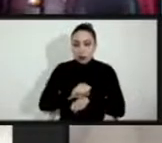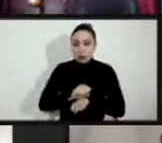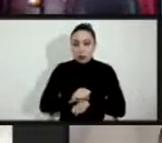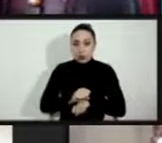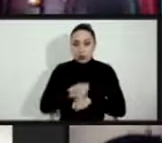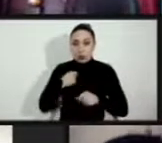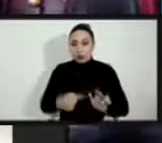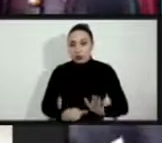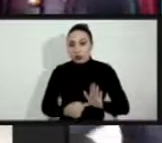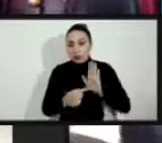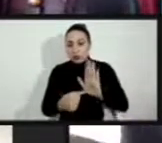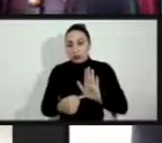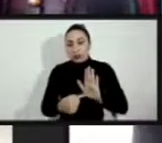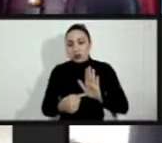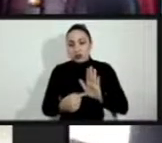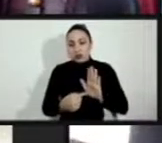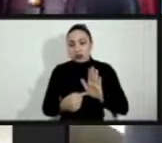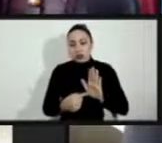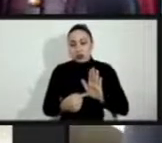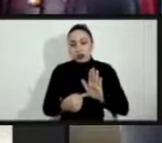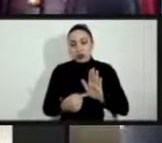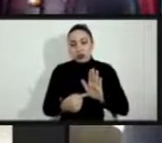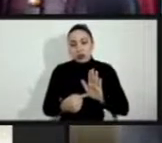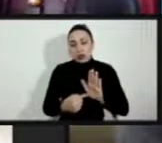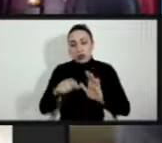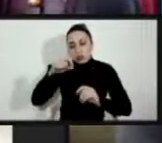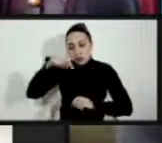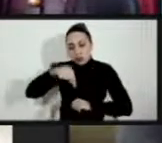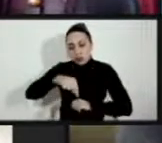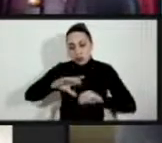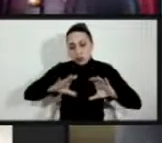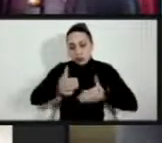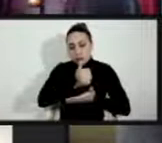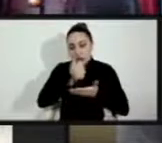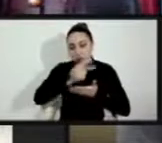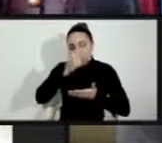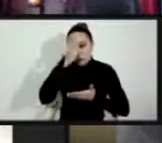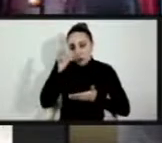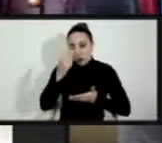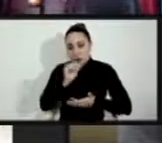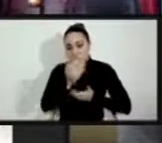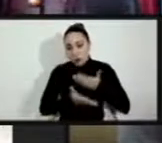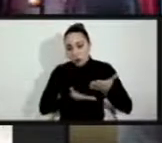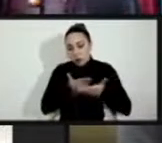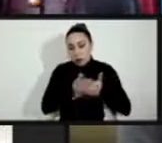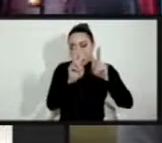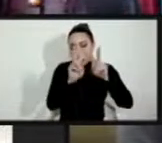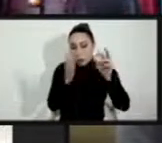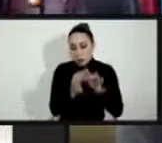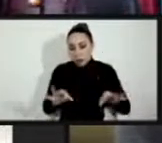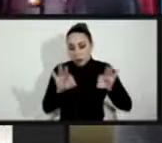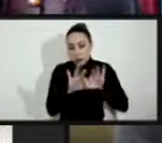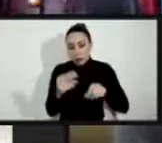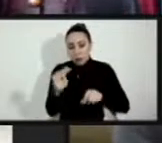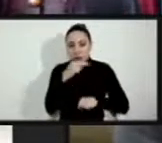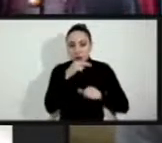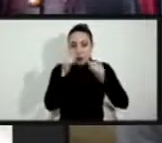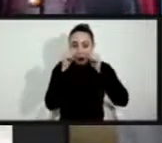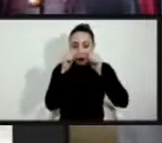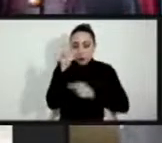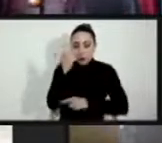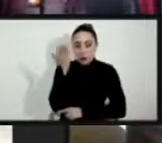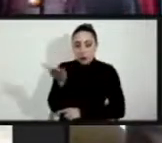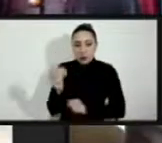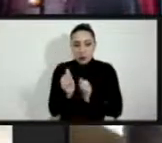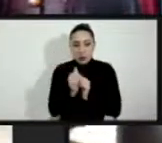soberanía un punto de acuerdo para exhortar a la Secretaría de Trabajo y Fomento al